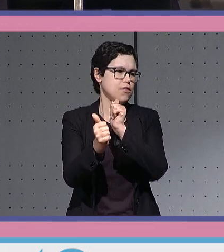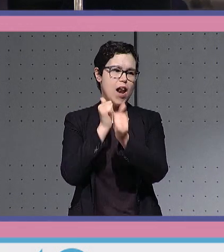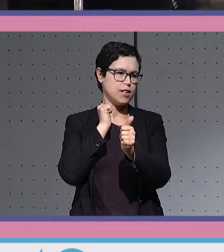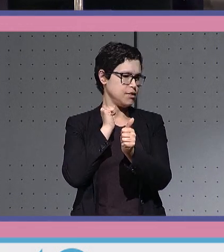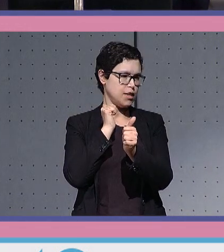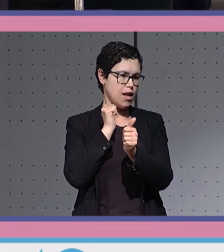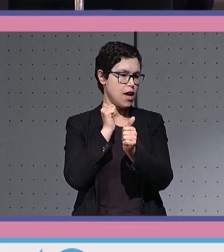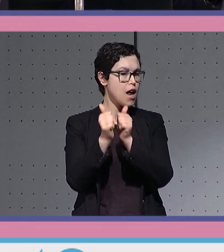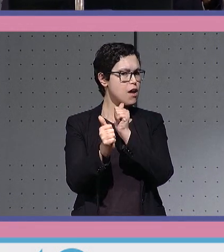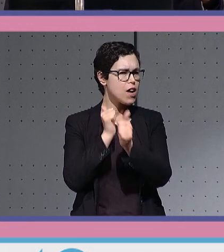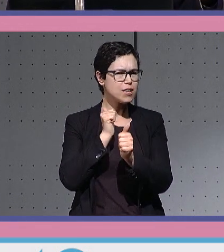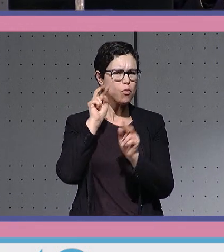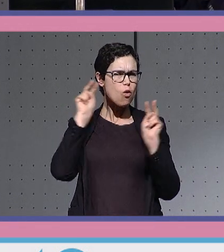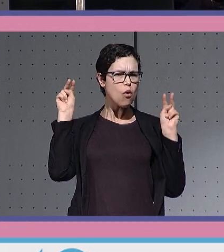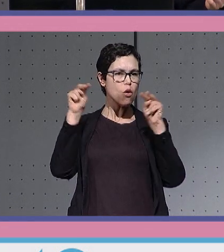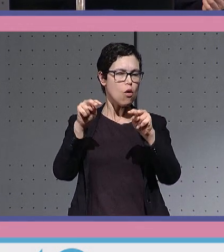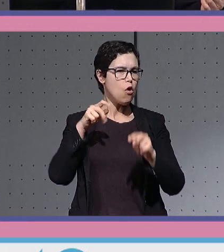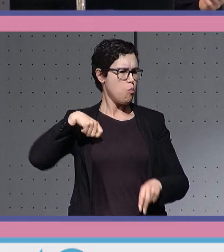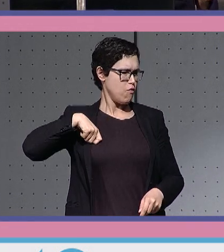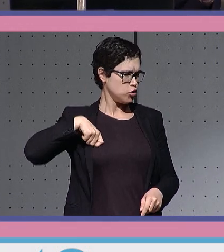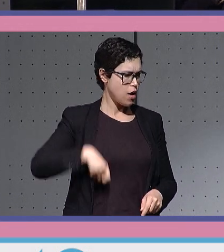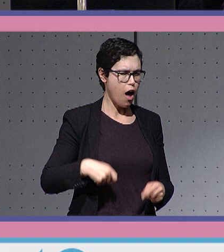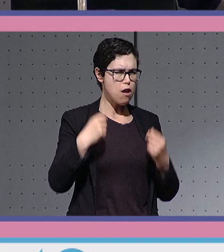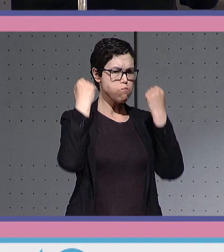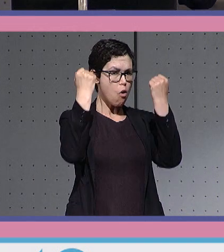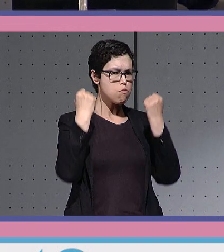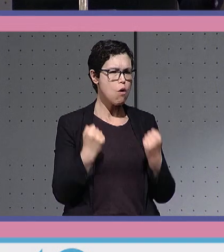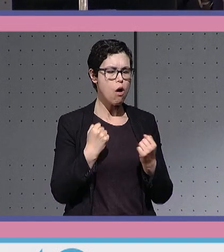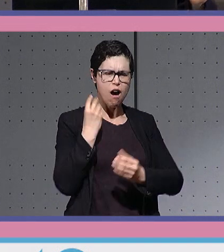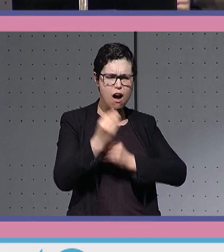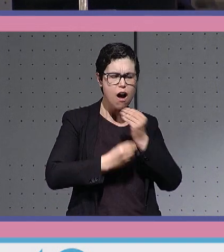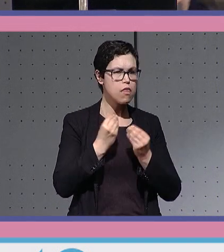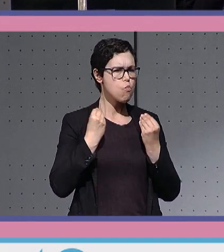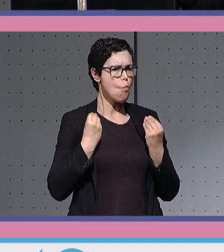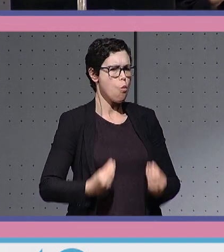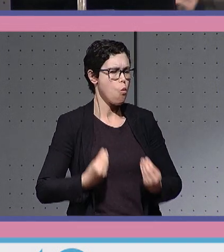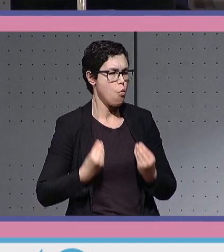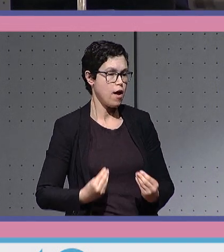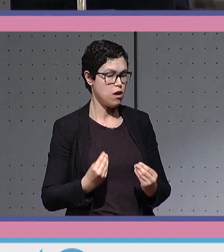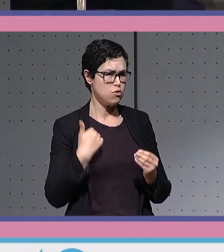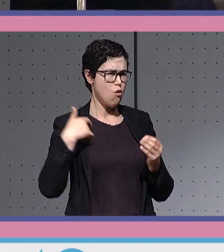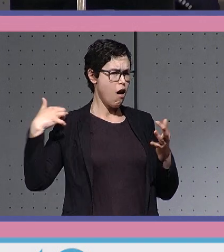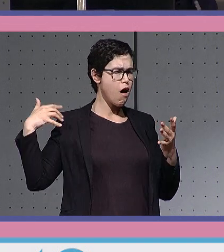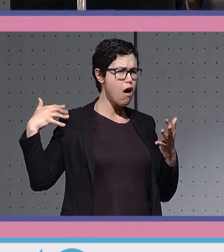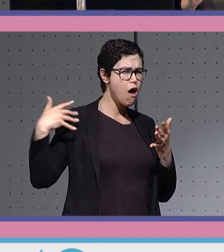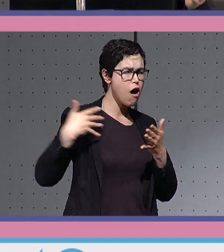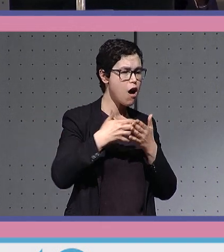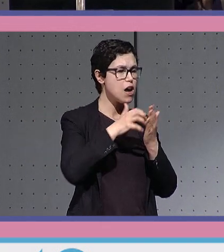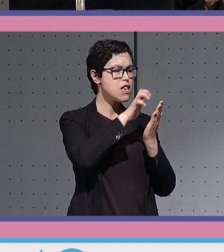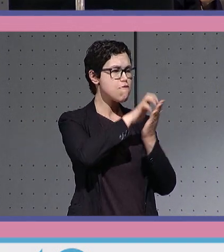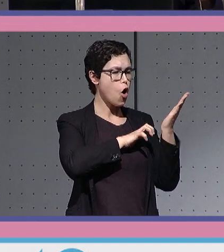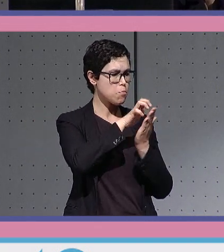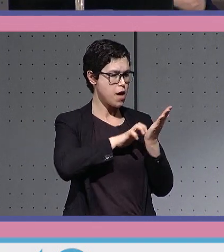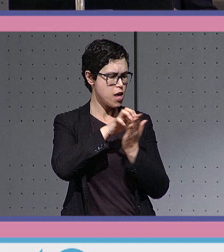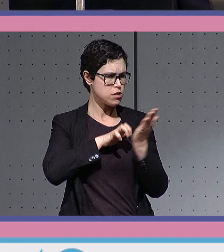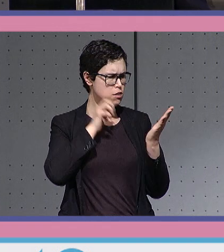Lo ha sido por su profesionalidad y por su buen hacer. Y he visto muchísimos informes a lo largo de muchos años y he intentado de alguna